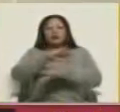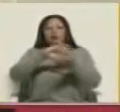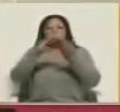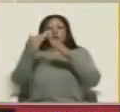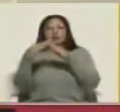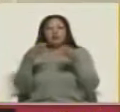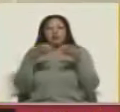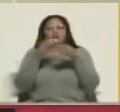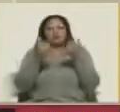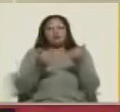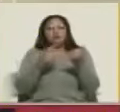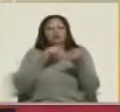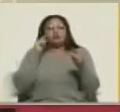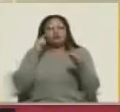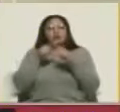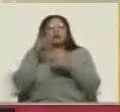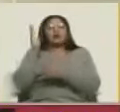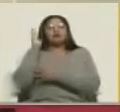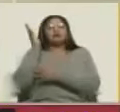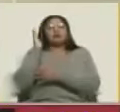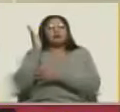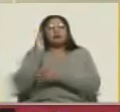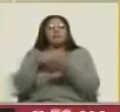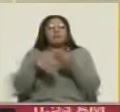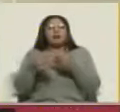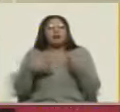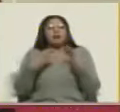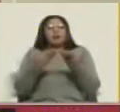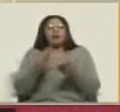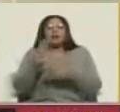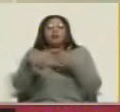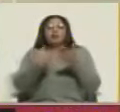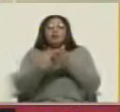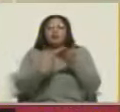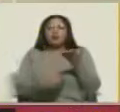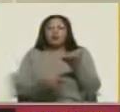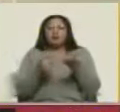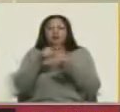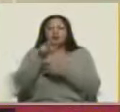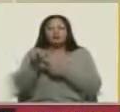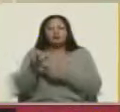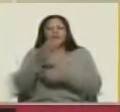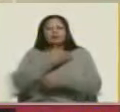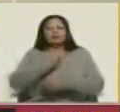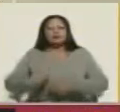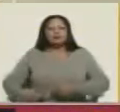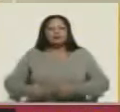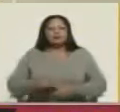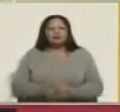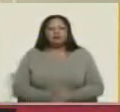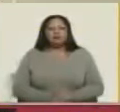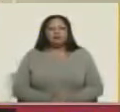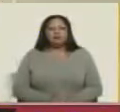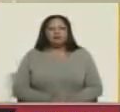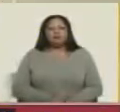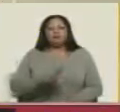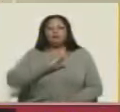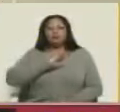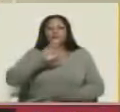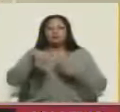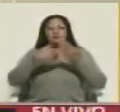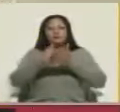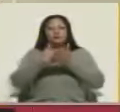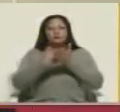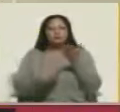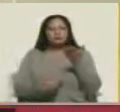VC, mediante asambleas, van a dar su propuesta para el candidato presidencial. Y esta propuesta será